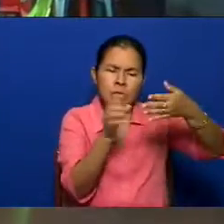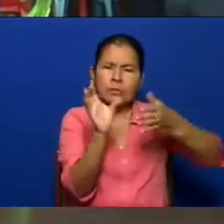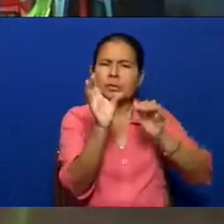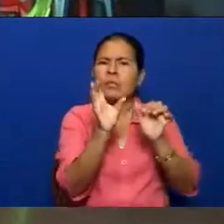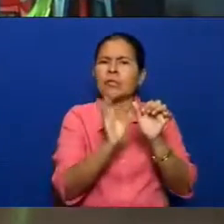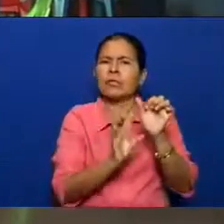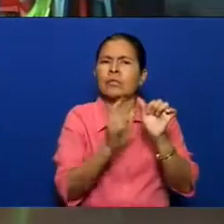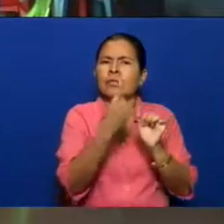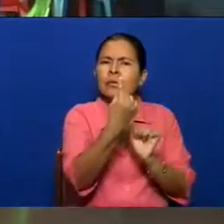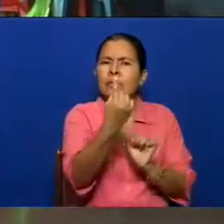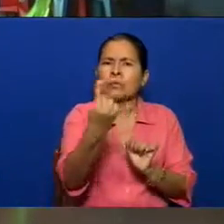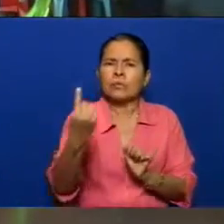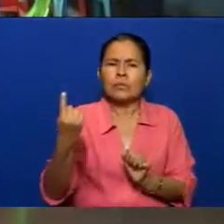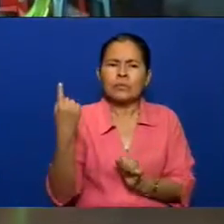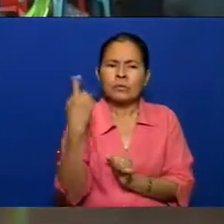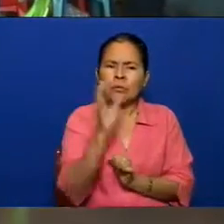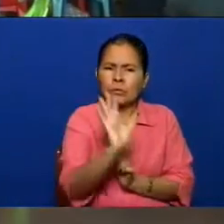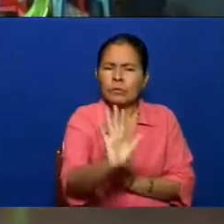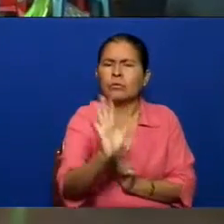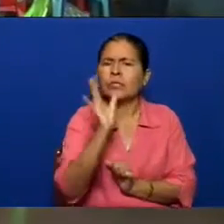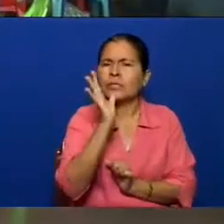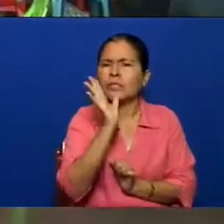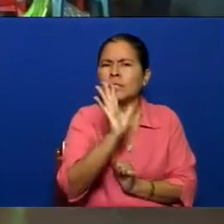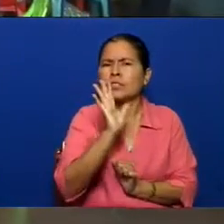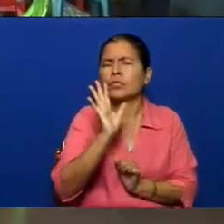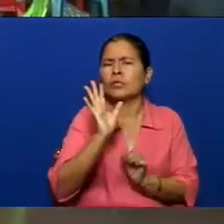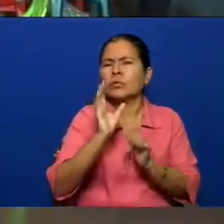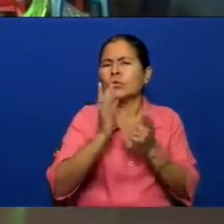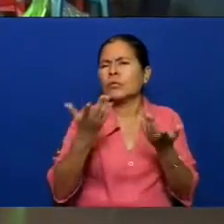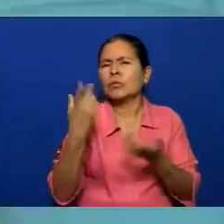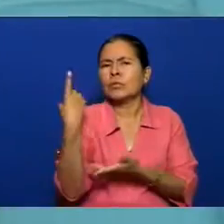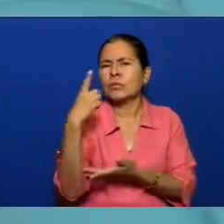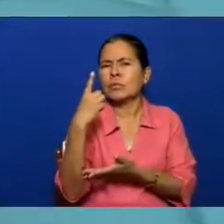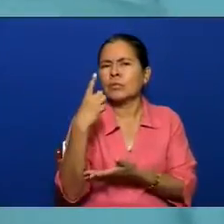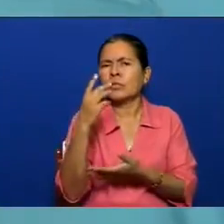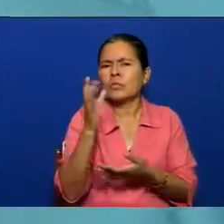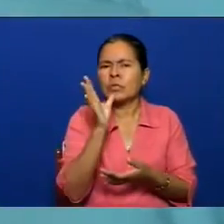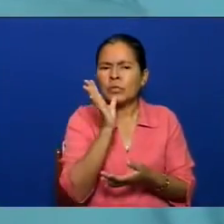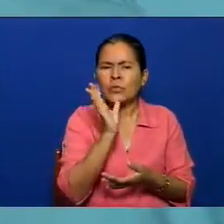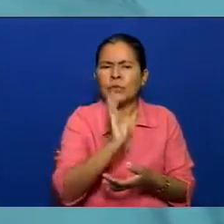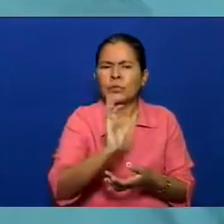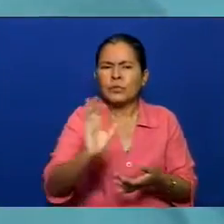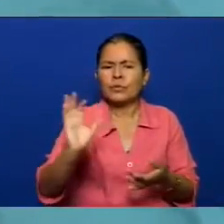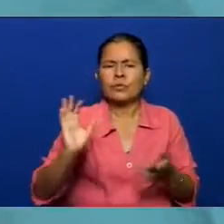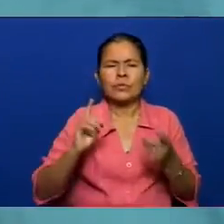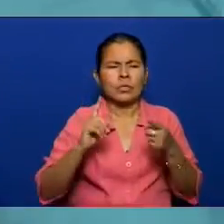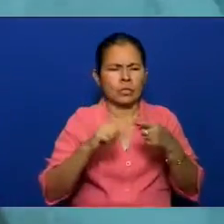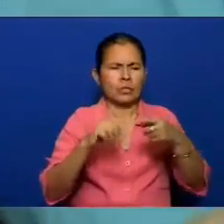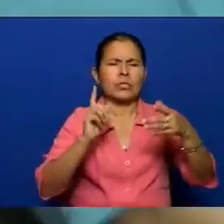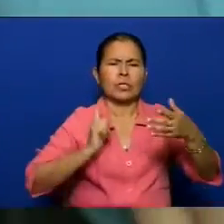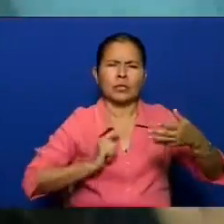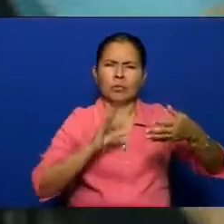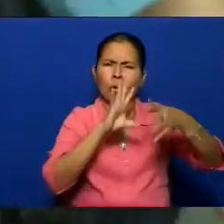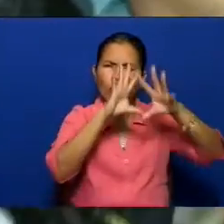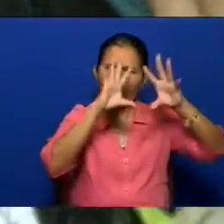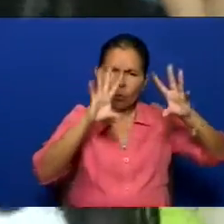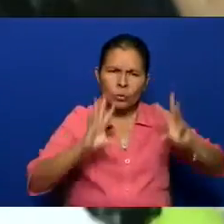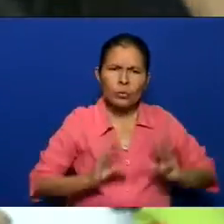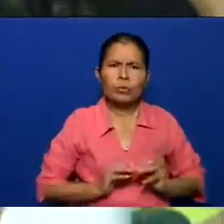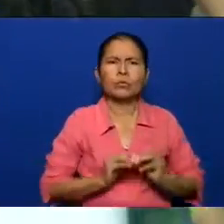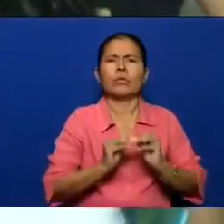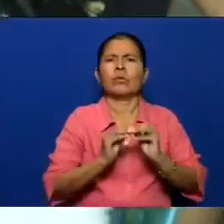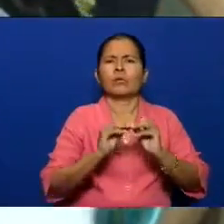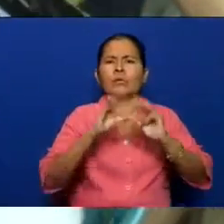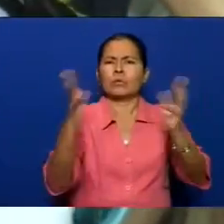uno de los derechos de la niñez y la adolescencia. Porque nosotros tenemos los montos globales, tenemos el monto global de